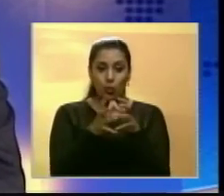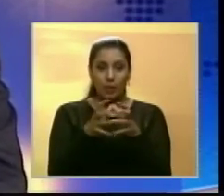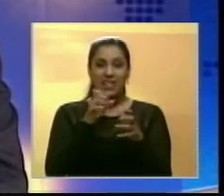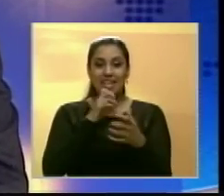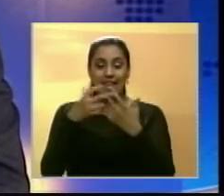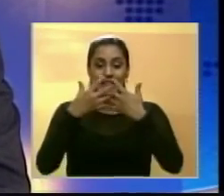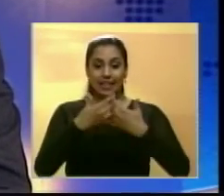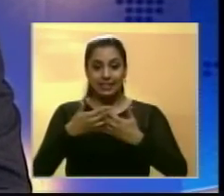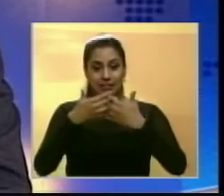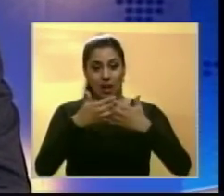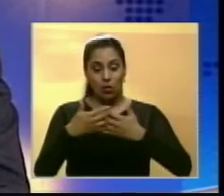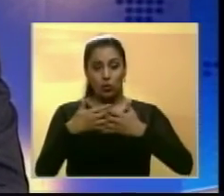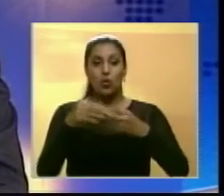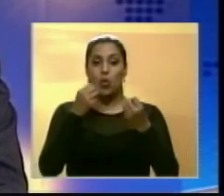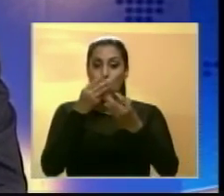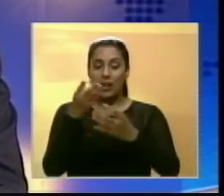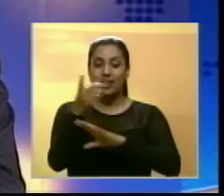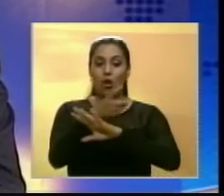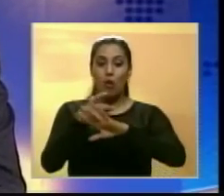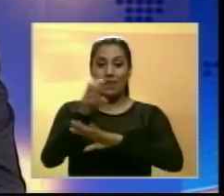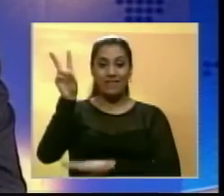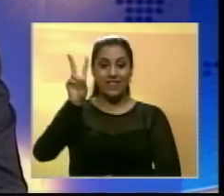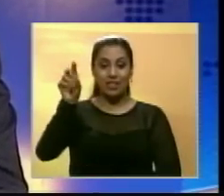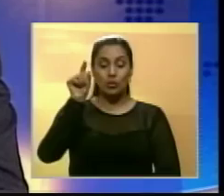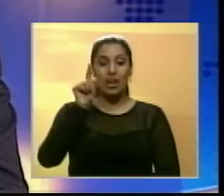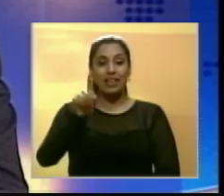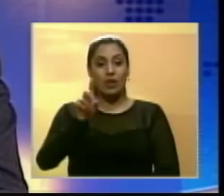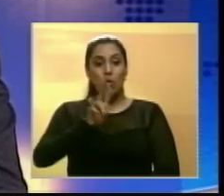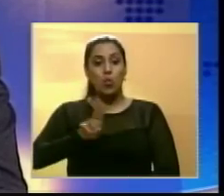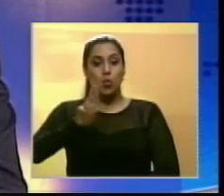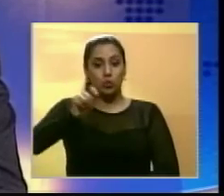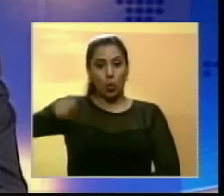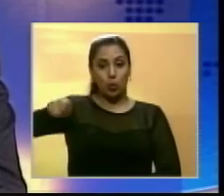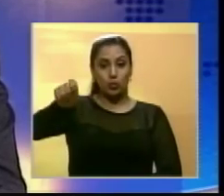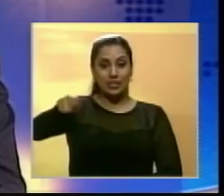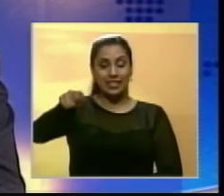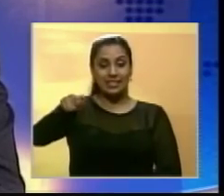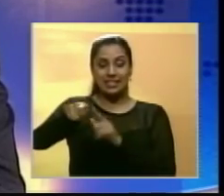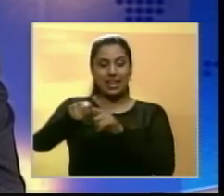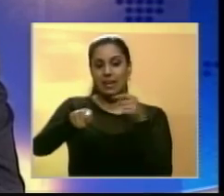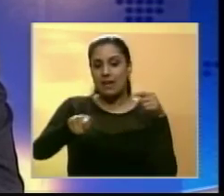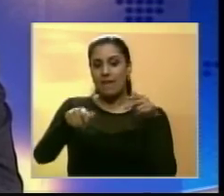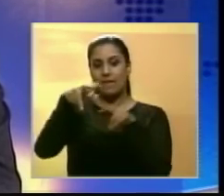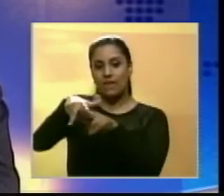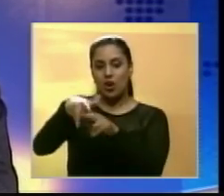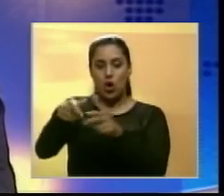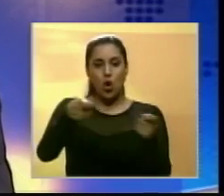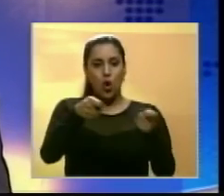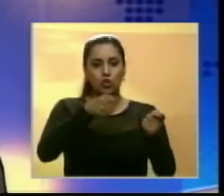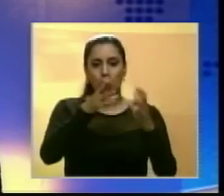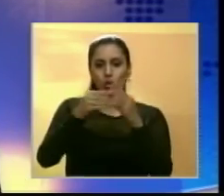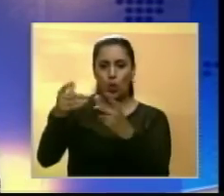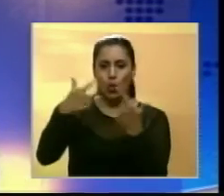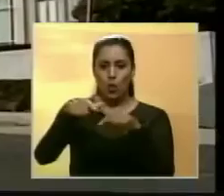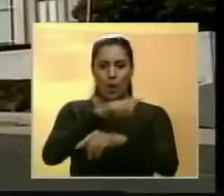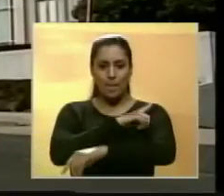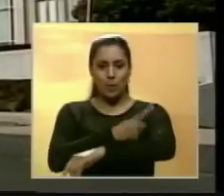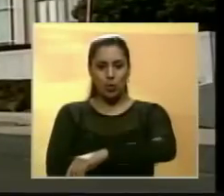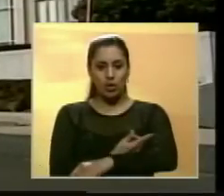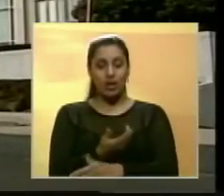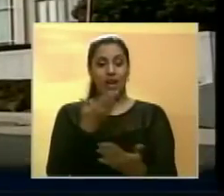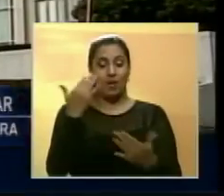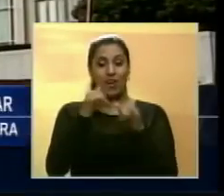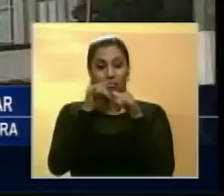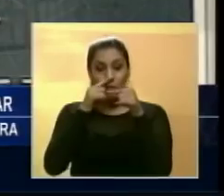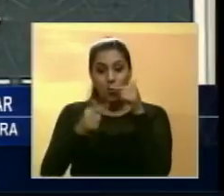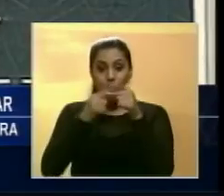de Estados Unidos aseguró que el gobierno venezolano usa el Tribunal Supremo de Justicia para intimidar y controlar todos los poderes. En su